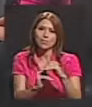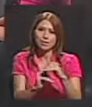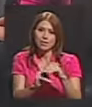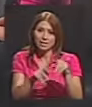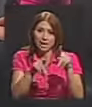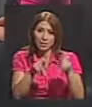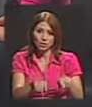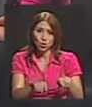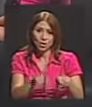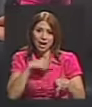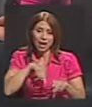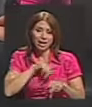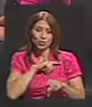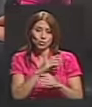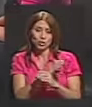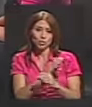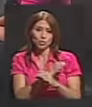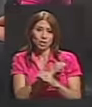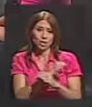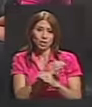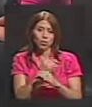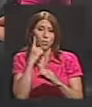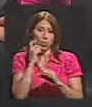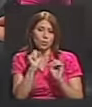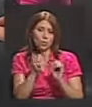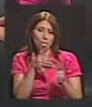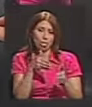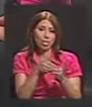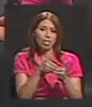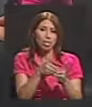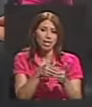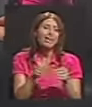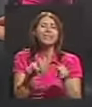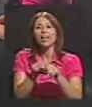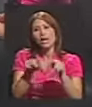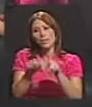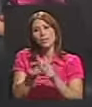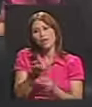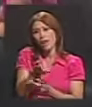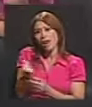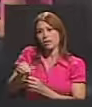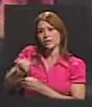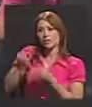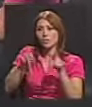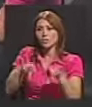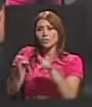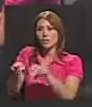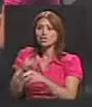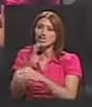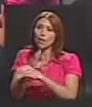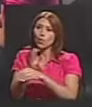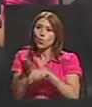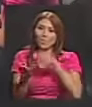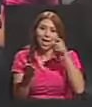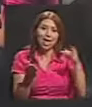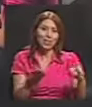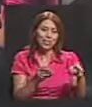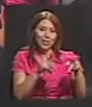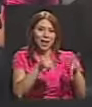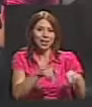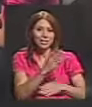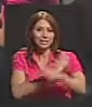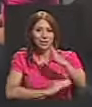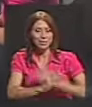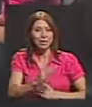porque le podemos hacer más daño como también de aquellos de aquellas personas que están cuidando al discapacitado